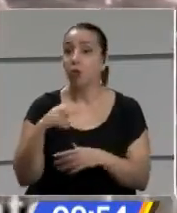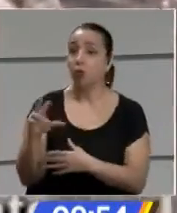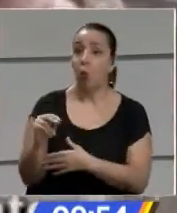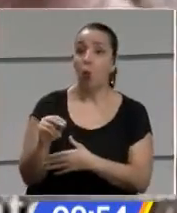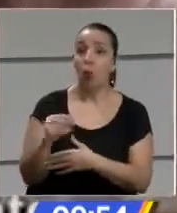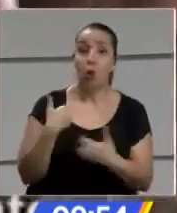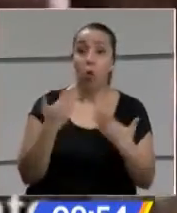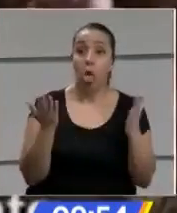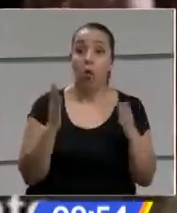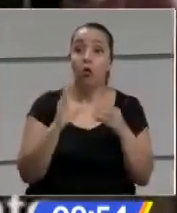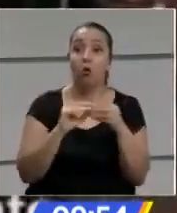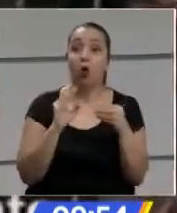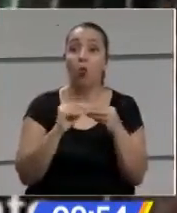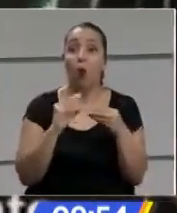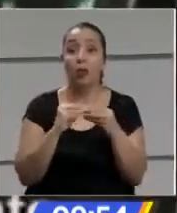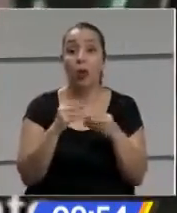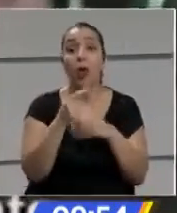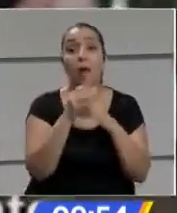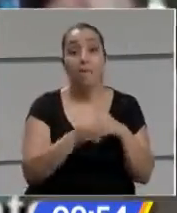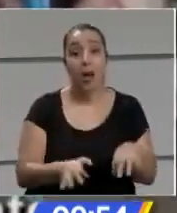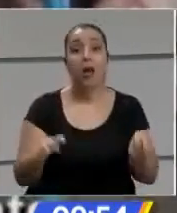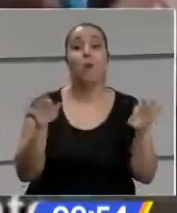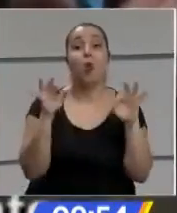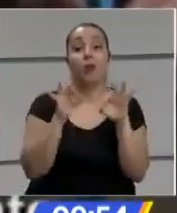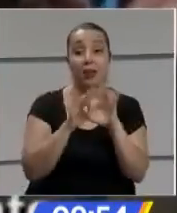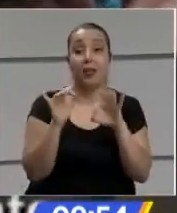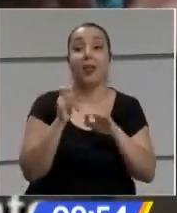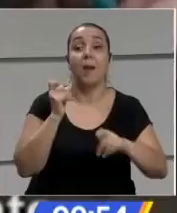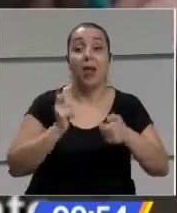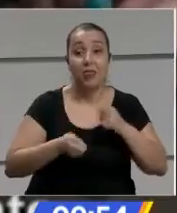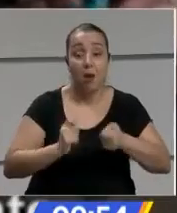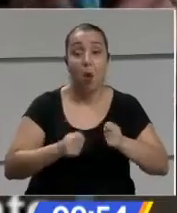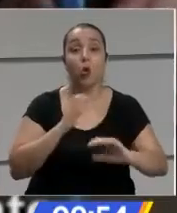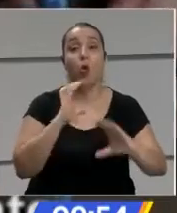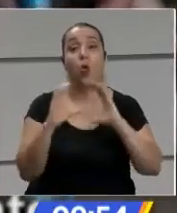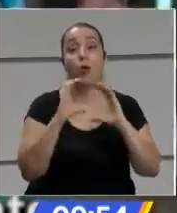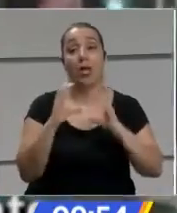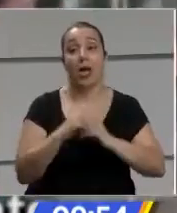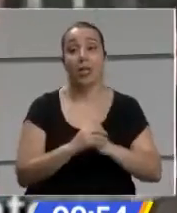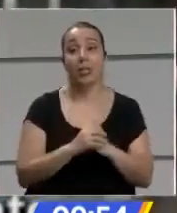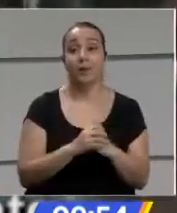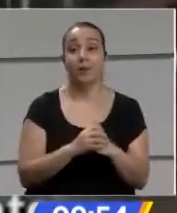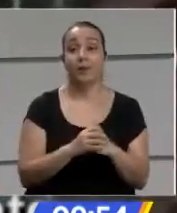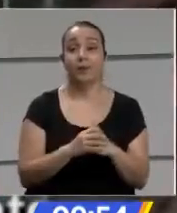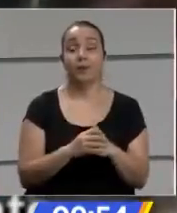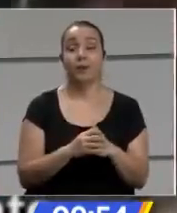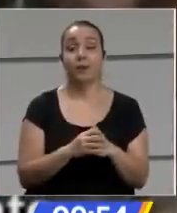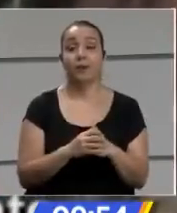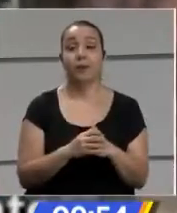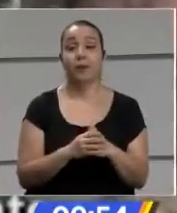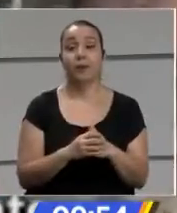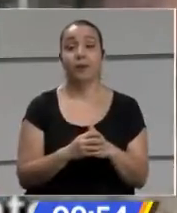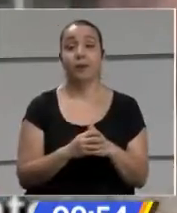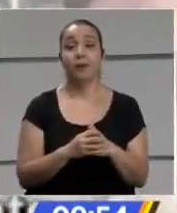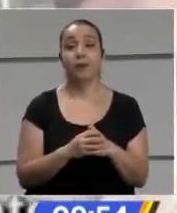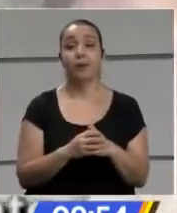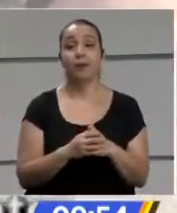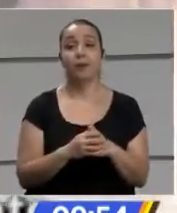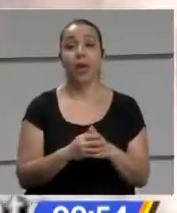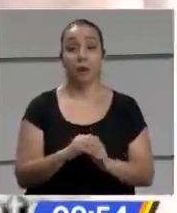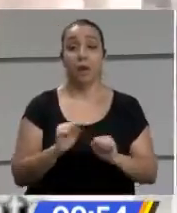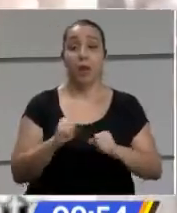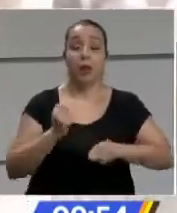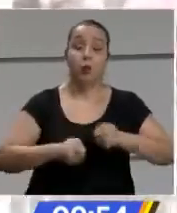Teme cuarantaiki. Te quitamos aquí, Colón Afachi, en